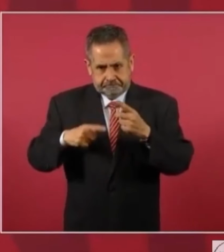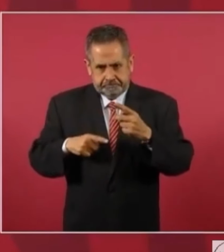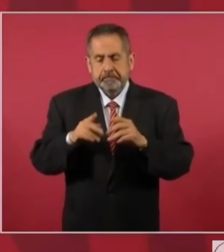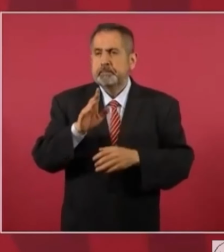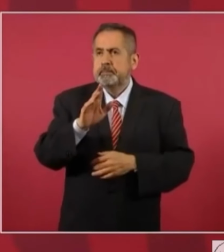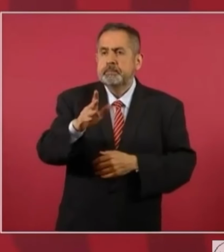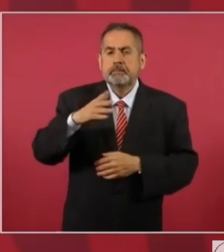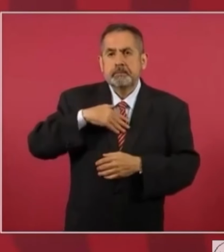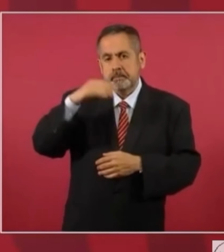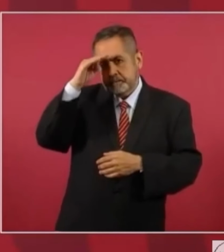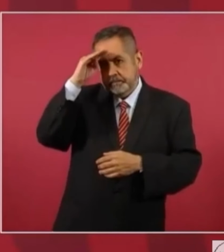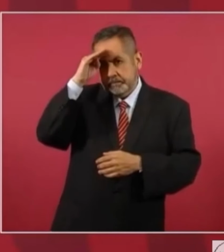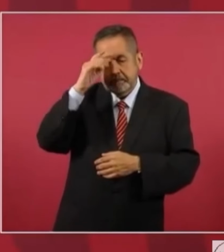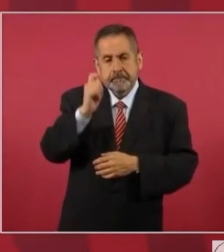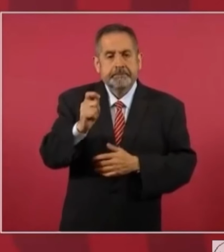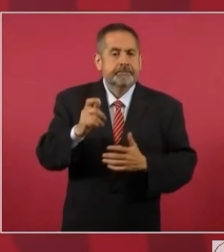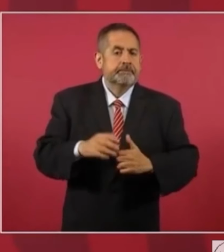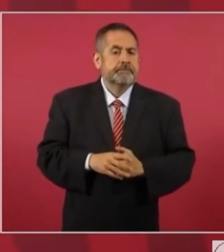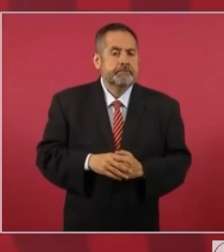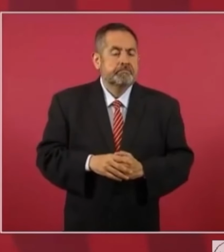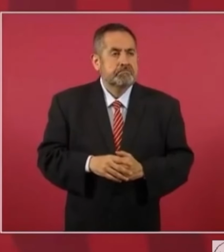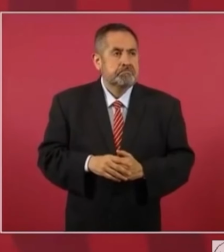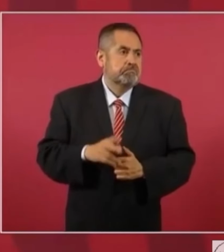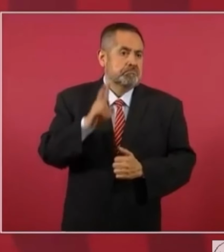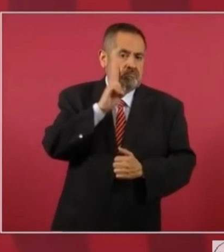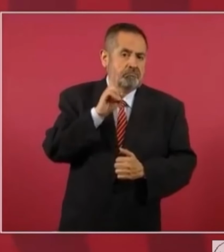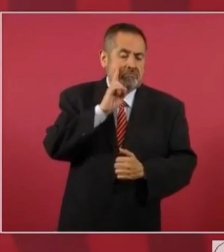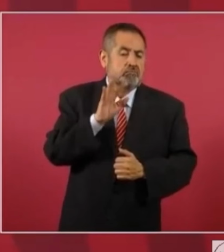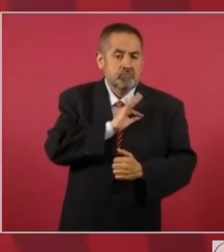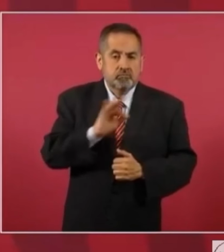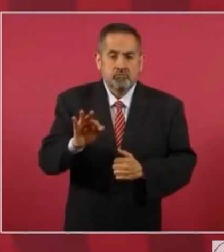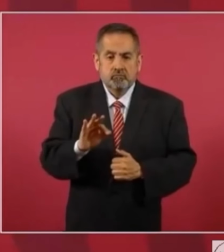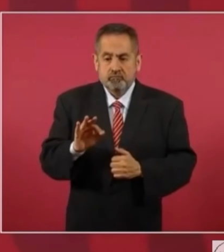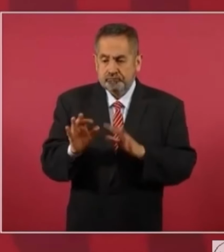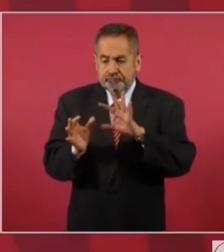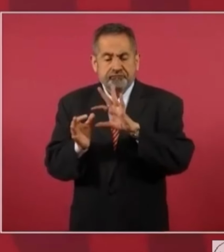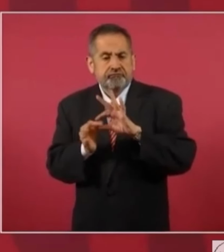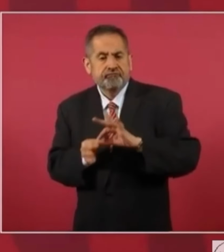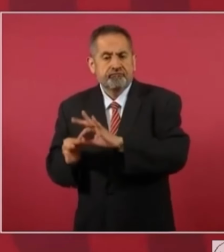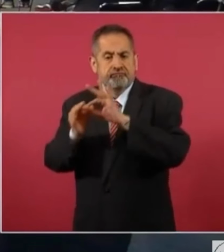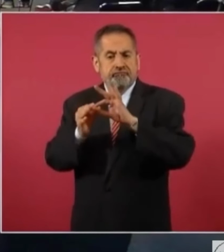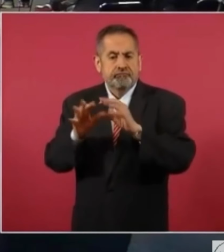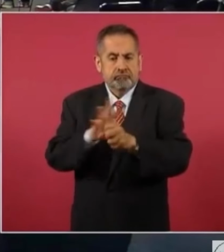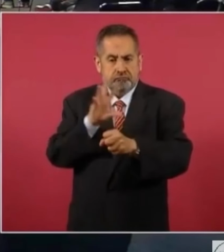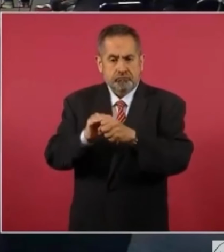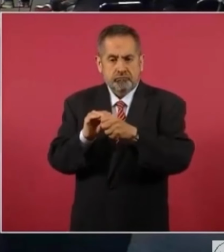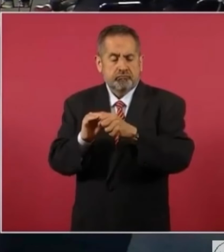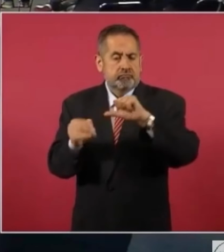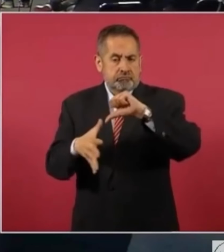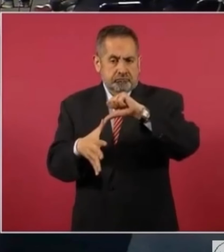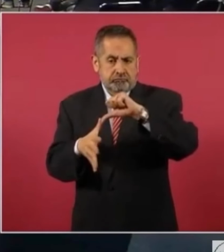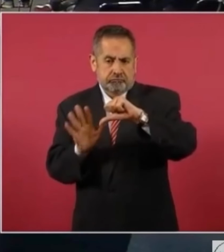pienso que es posible una integración completa.